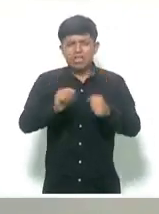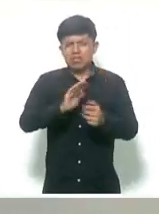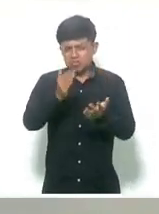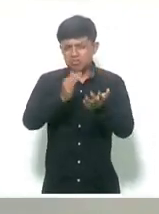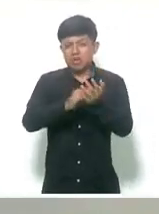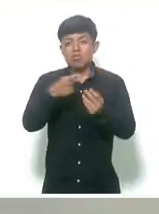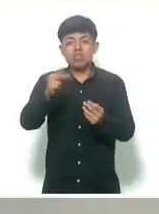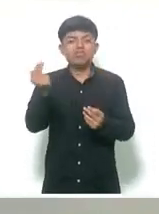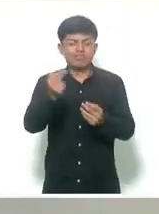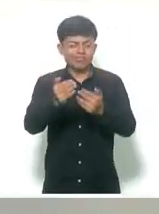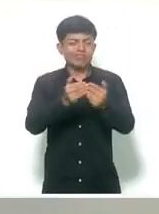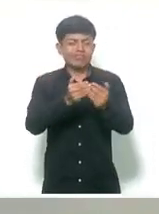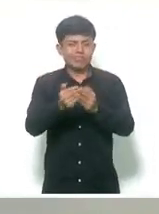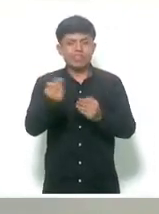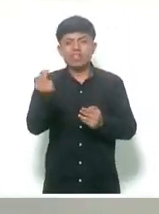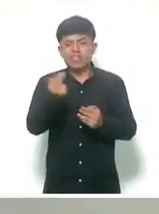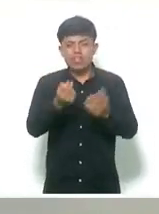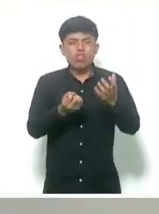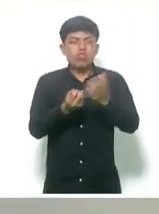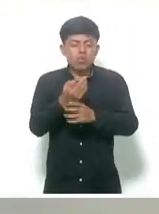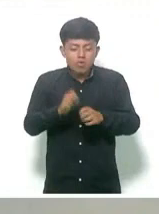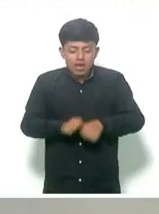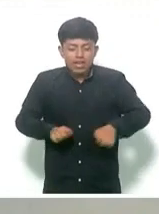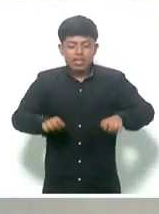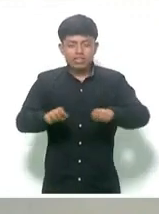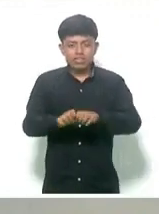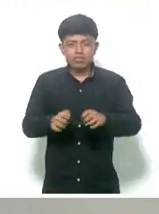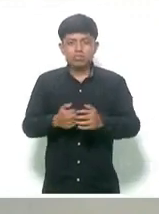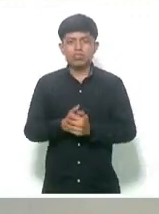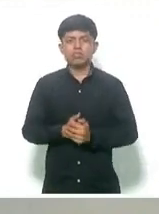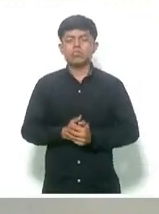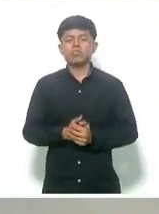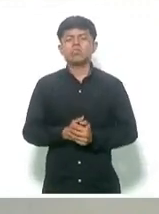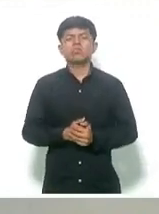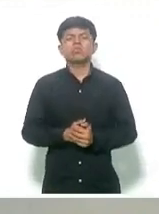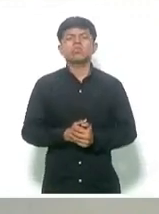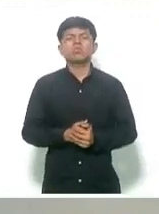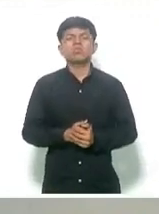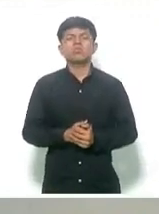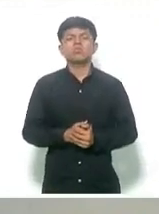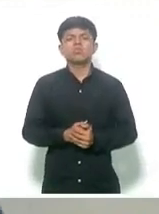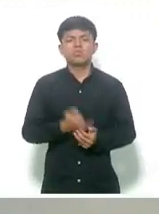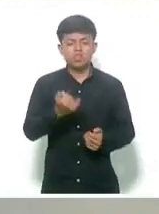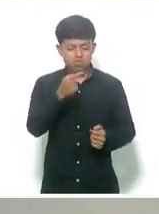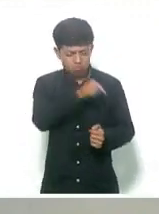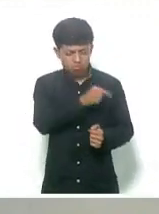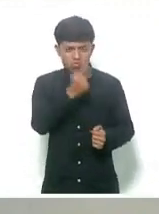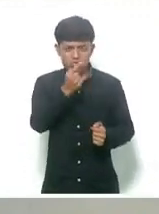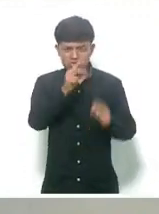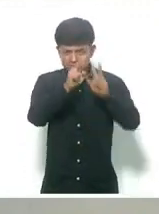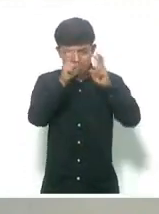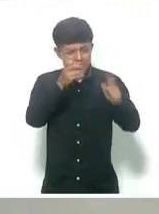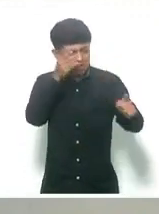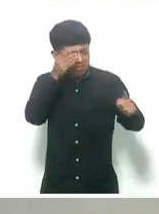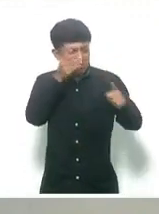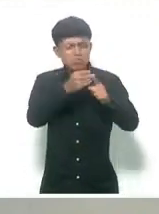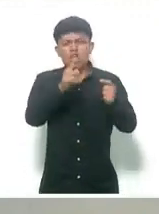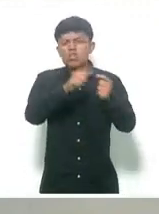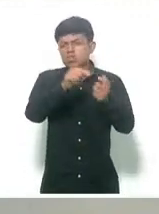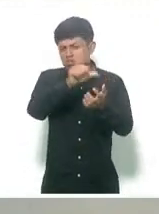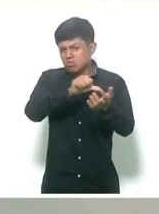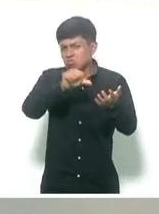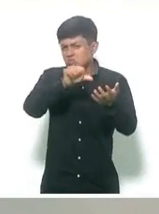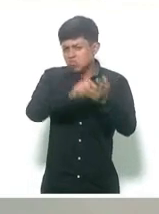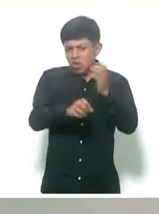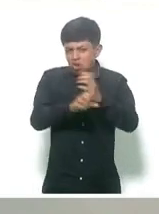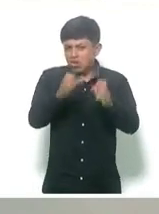que el modelo Tiene que ser de manera integral y ahí la parte de ser precisos de definir áreas muy particulares en las cuales